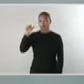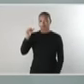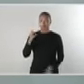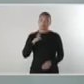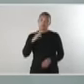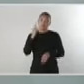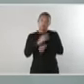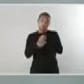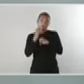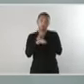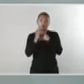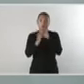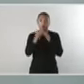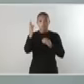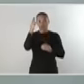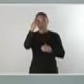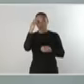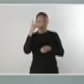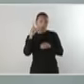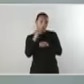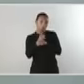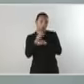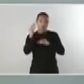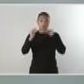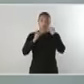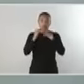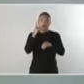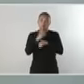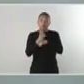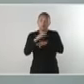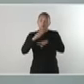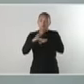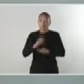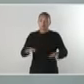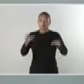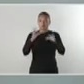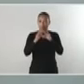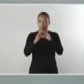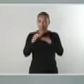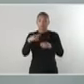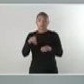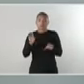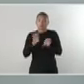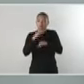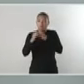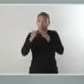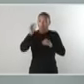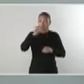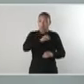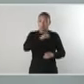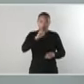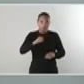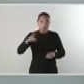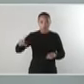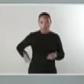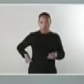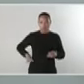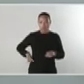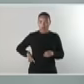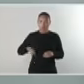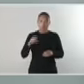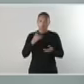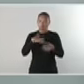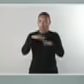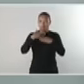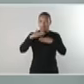Hace algunos días el primero y el más importante es que por fortuna estos malos gobiernos corruptos ya se van y con la